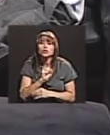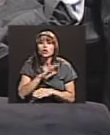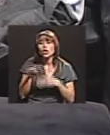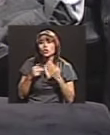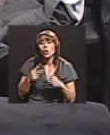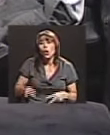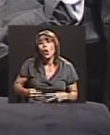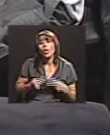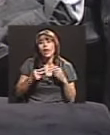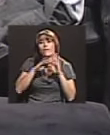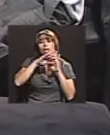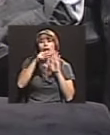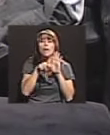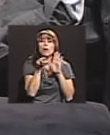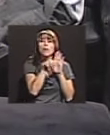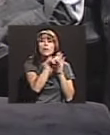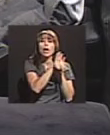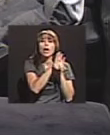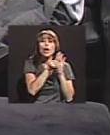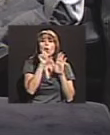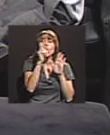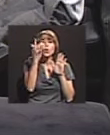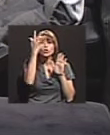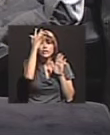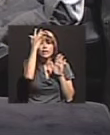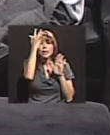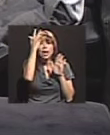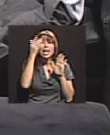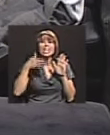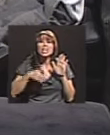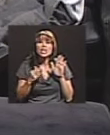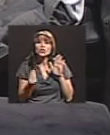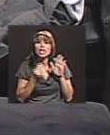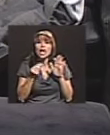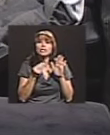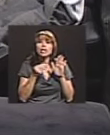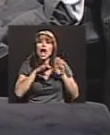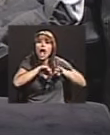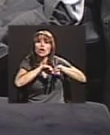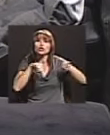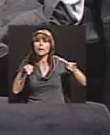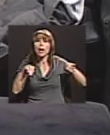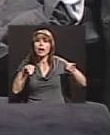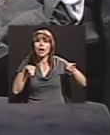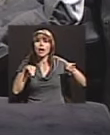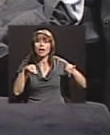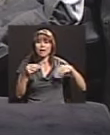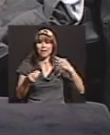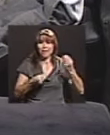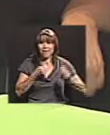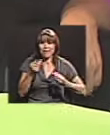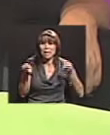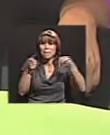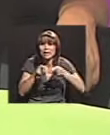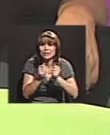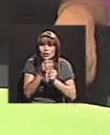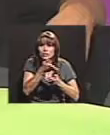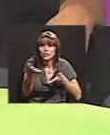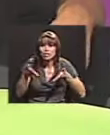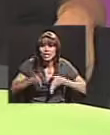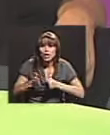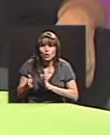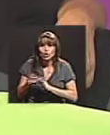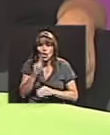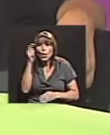m Qué hacen los hijos los separan y los dejan de dormir juntos y cada uno se lo lleva Qué le pasa a esos hijos